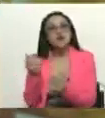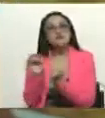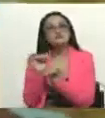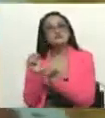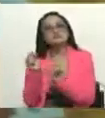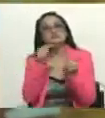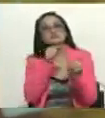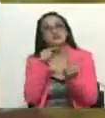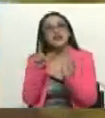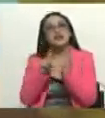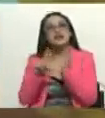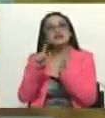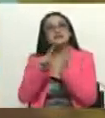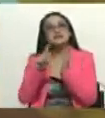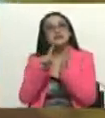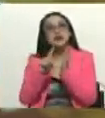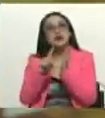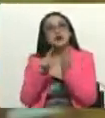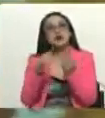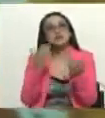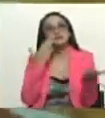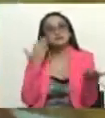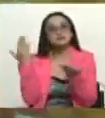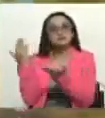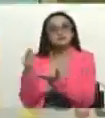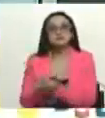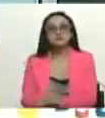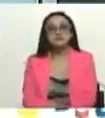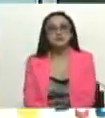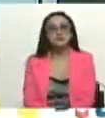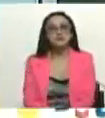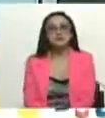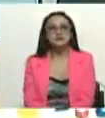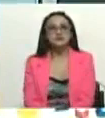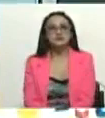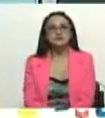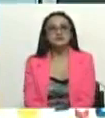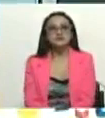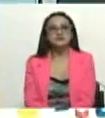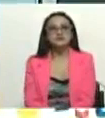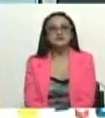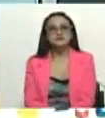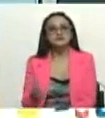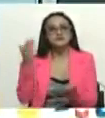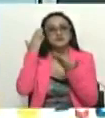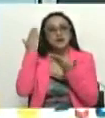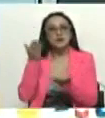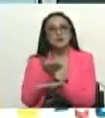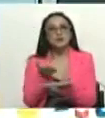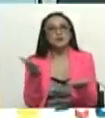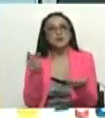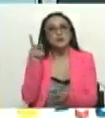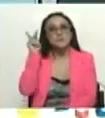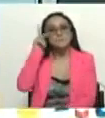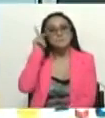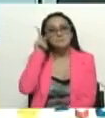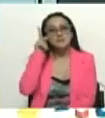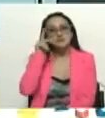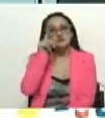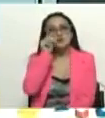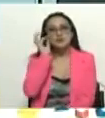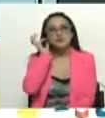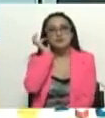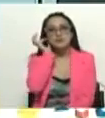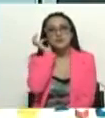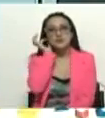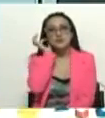regresamos al Liceo Miguel Antonio Caro con nuestra compañera María Jiménez. Muy particularmente un saludo para ustedes, maestros y maestras.